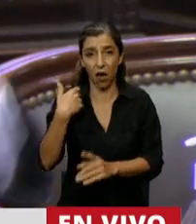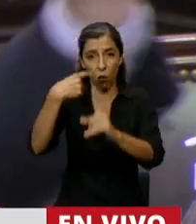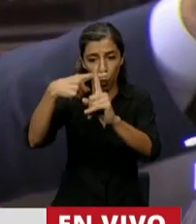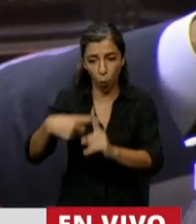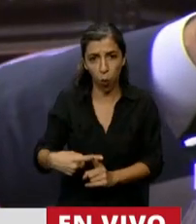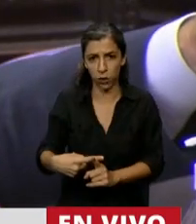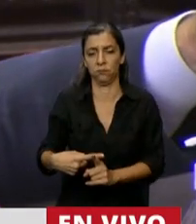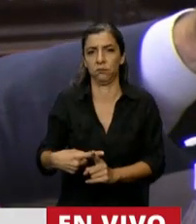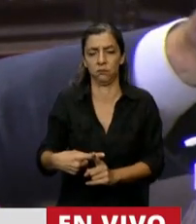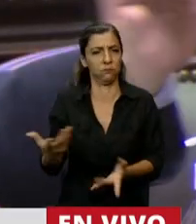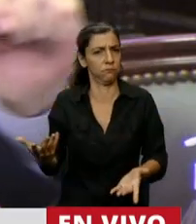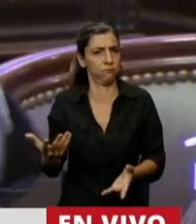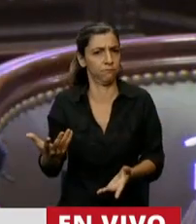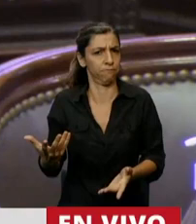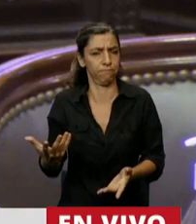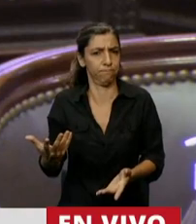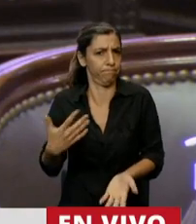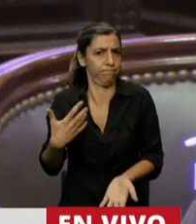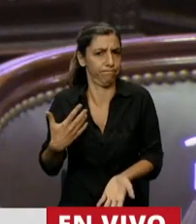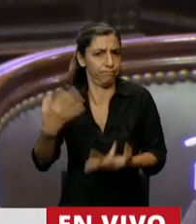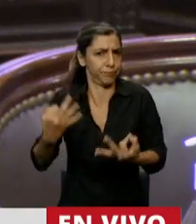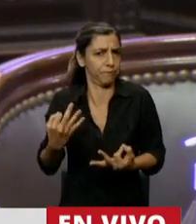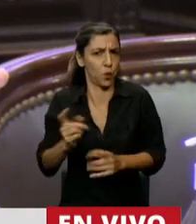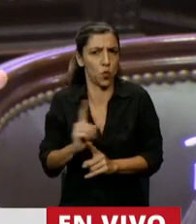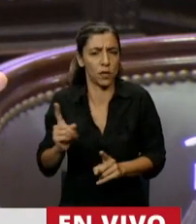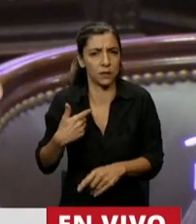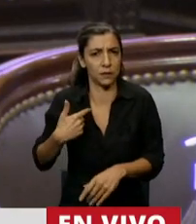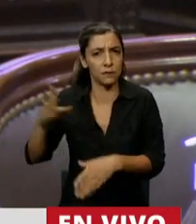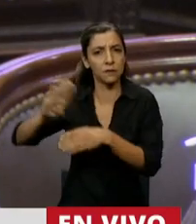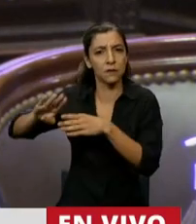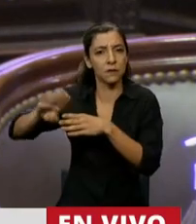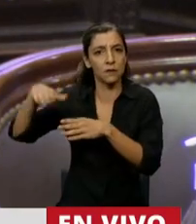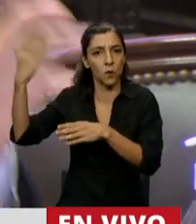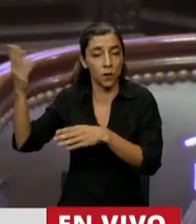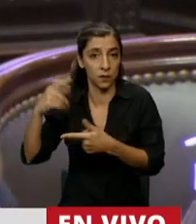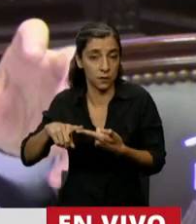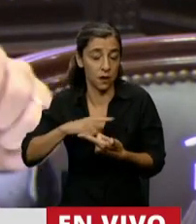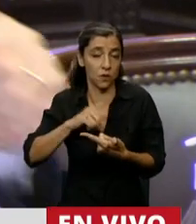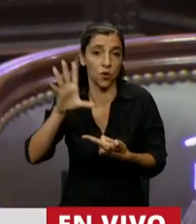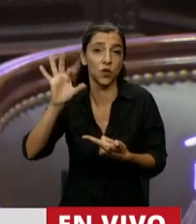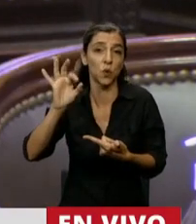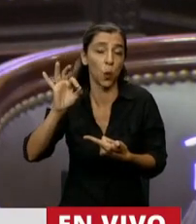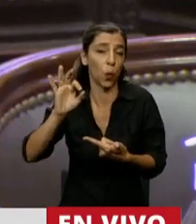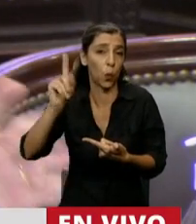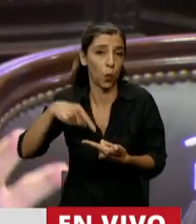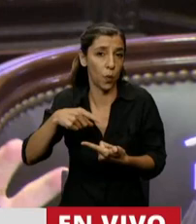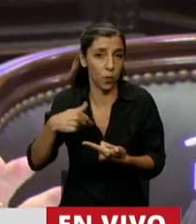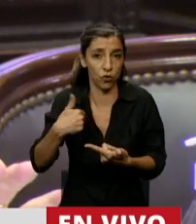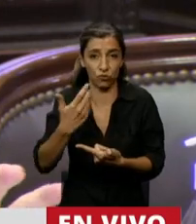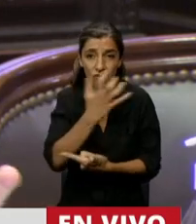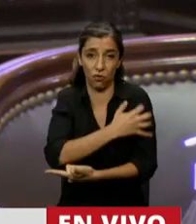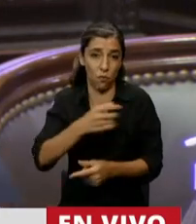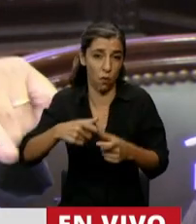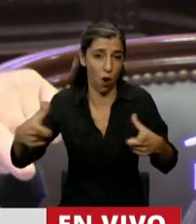la deuda externa que había que enfrentar, de hecho, el 50% de la pobreza que nos atosiga permanentemente